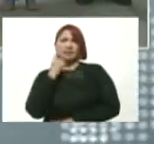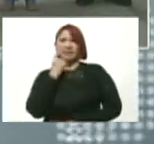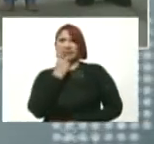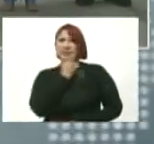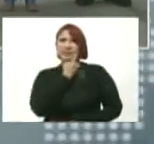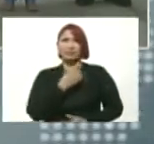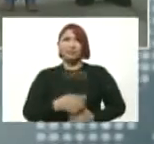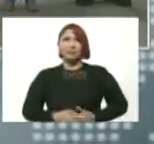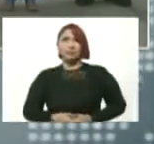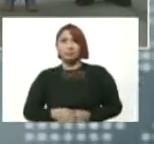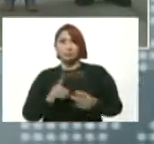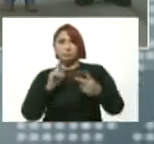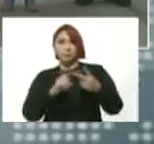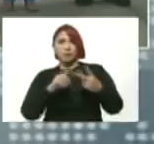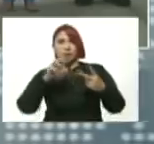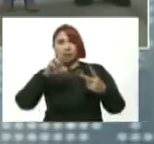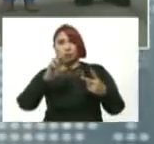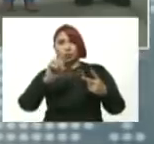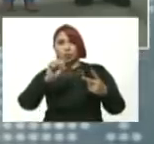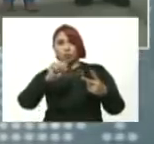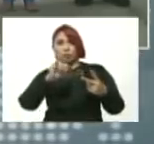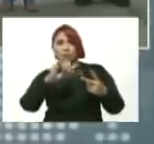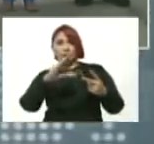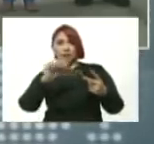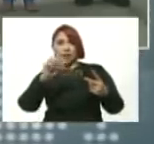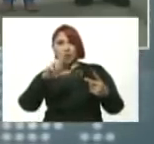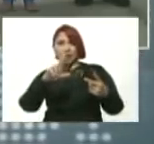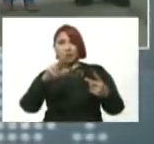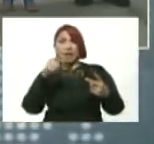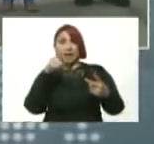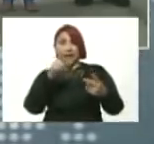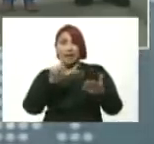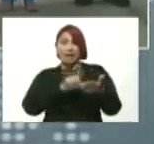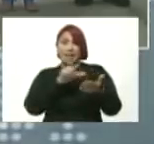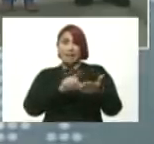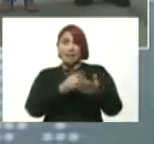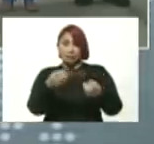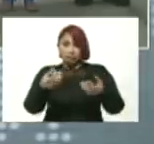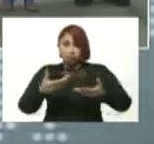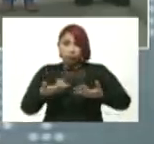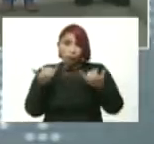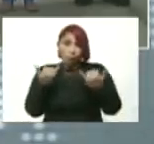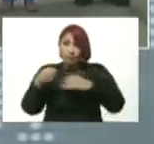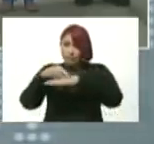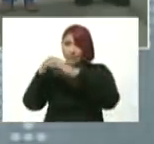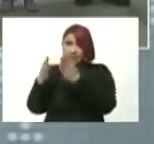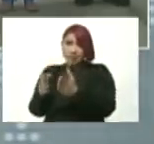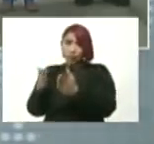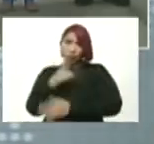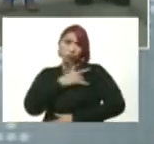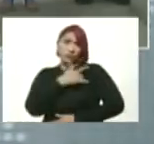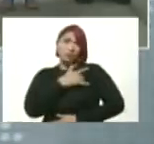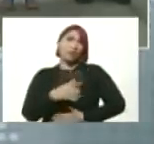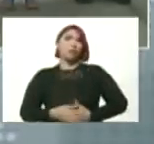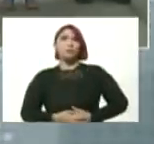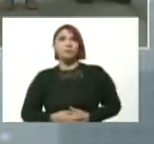por rossi karma está este libro que me acaba de regalar señora vicepresidenta